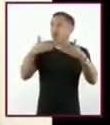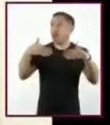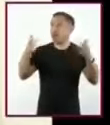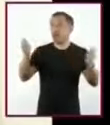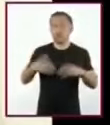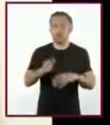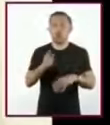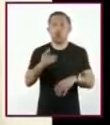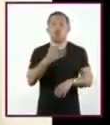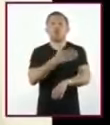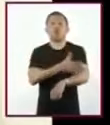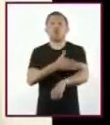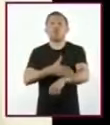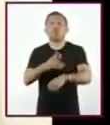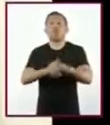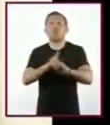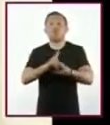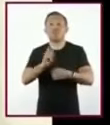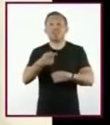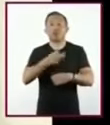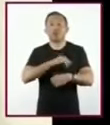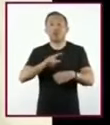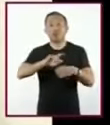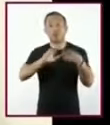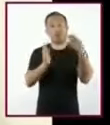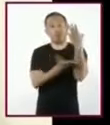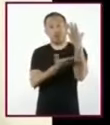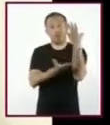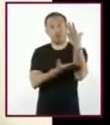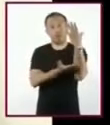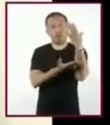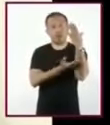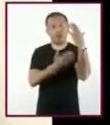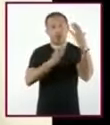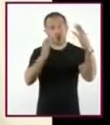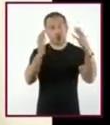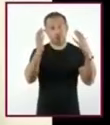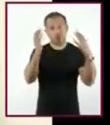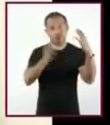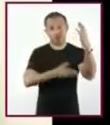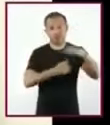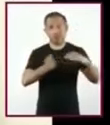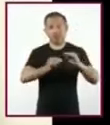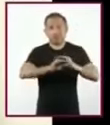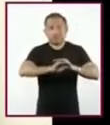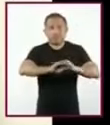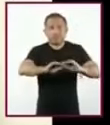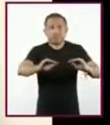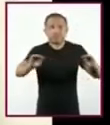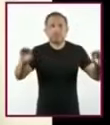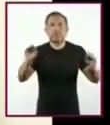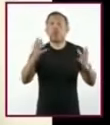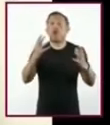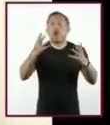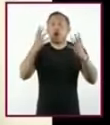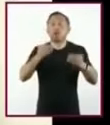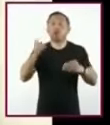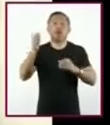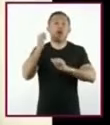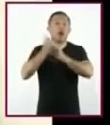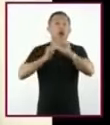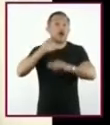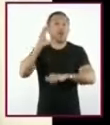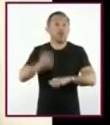causa desertización. Es tala indiscriminada. En muchas partes, sobre todo, bueno, se ve mucho en África y también se ve